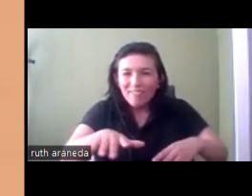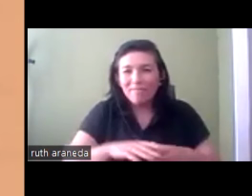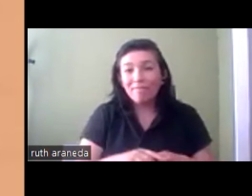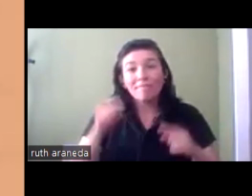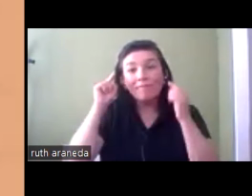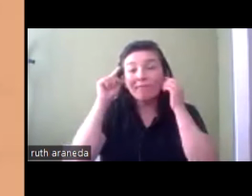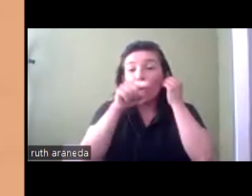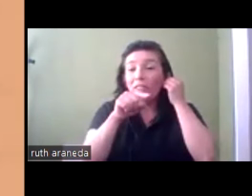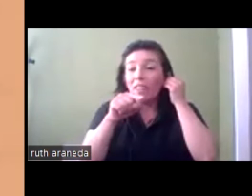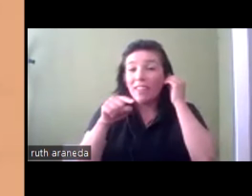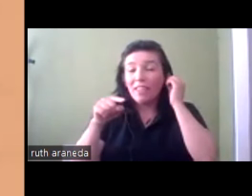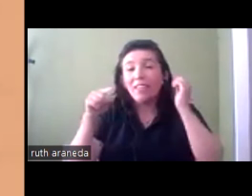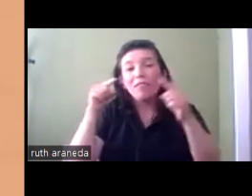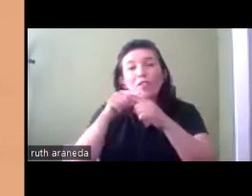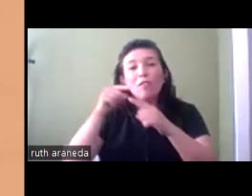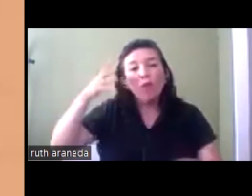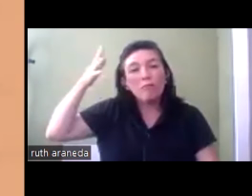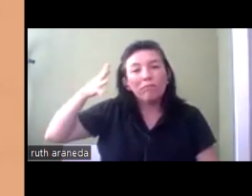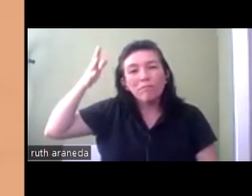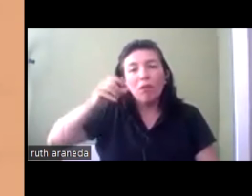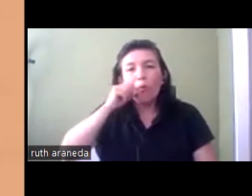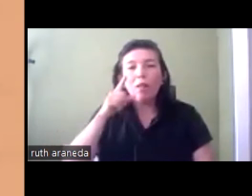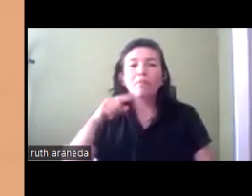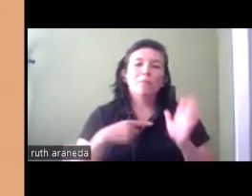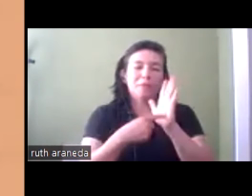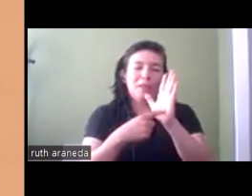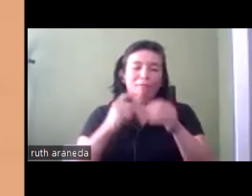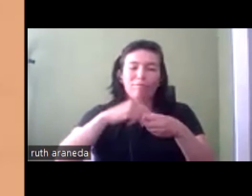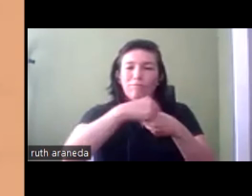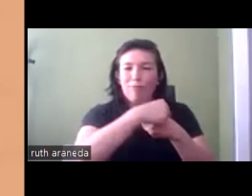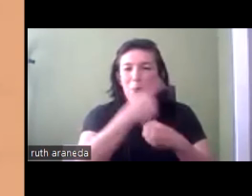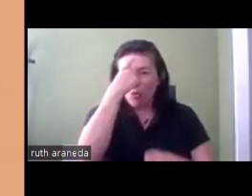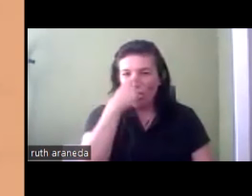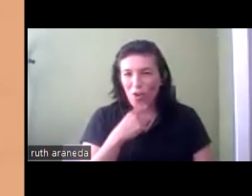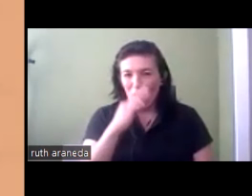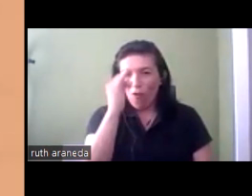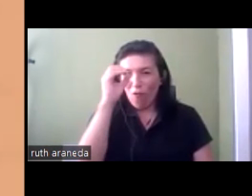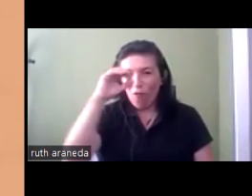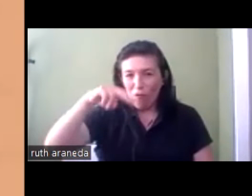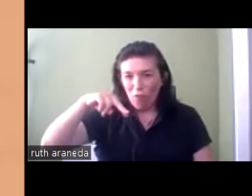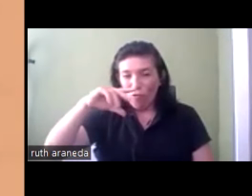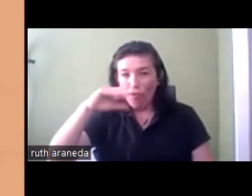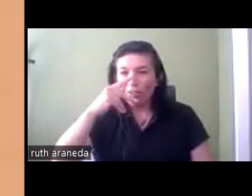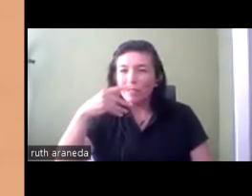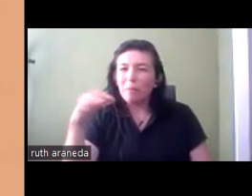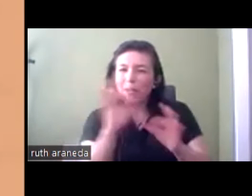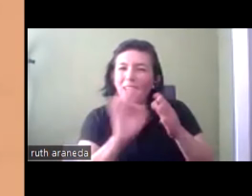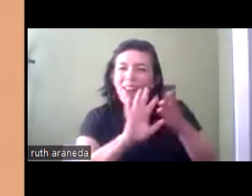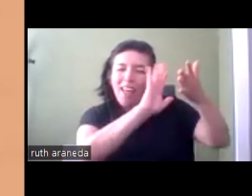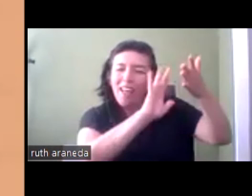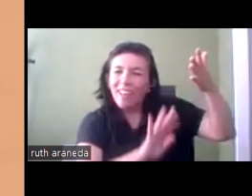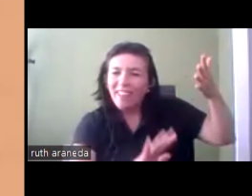es obviamente mostrar las colecciones del Museo Fonc, exhibirlas y adentrarnos un poco en las características estilísticas que estas